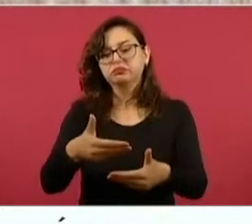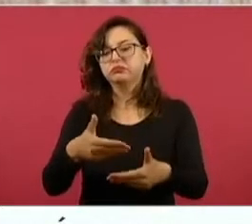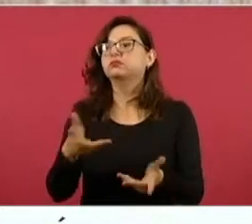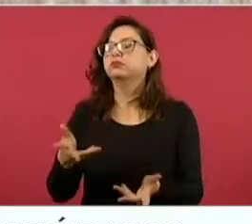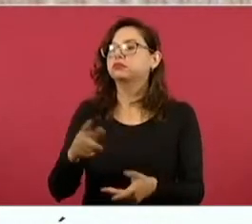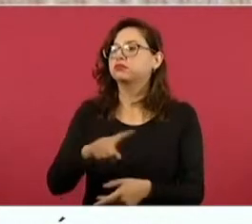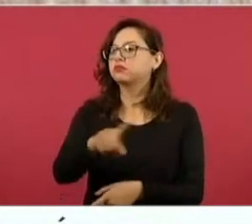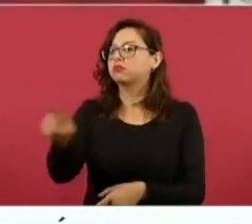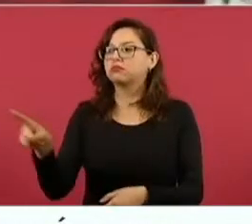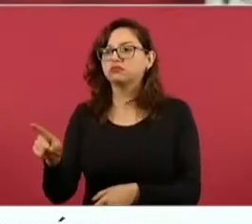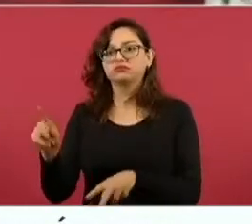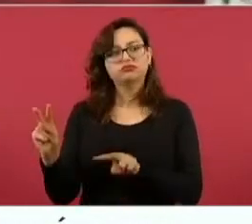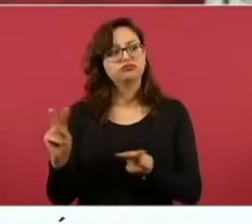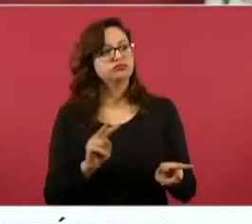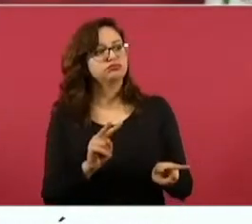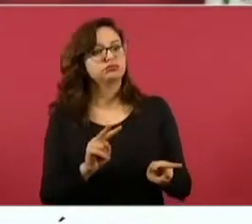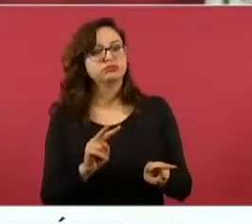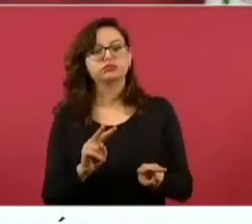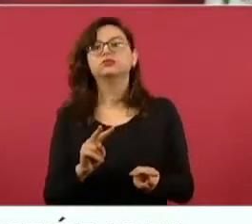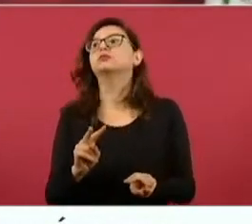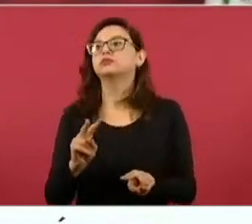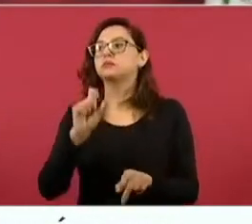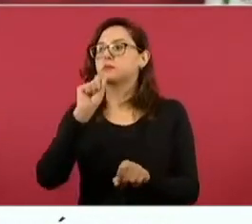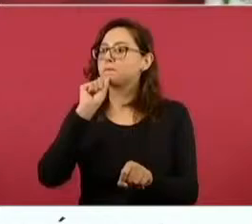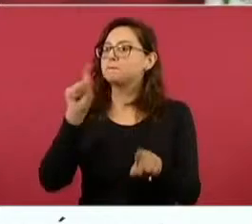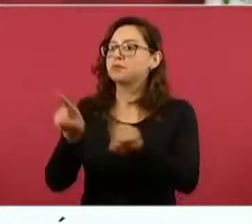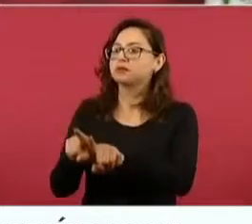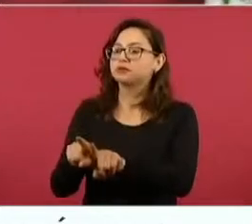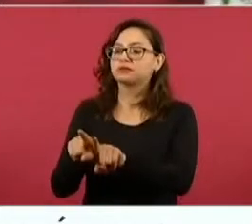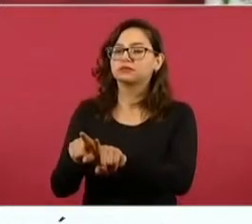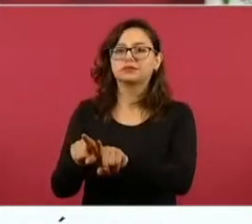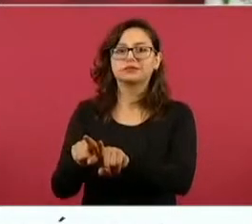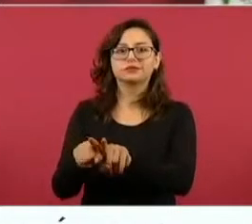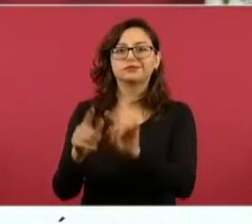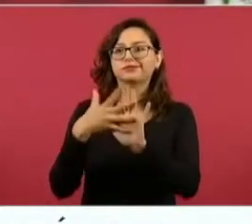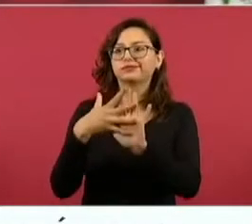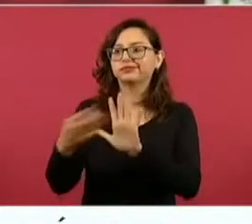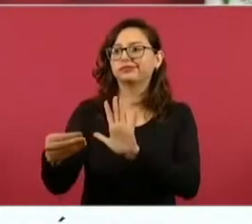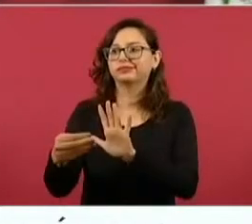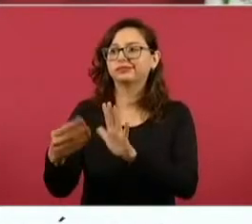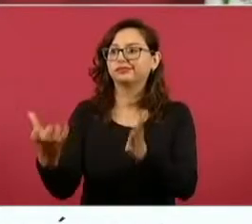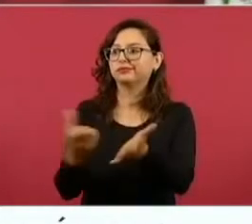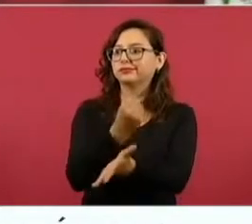importantes. Y el de ayer fue